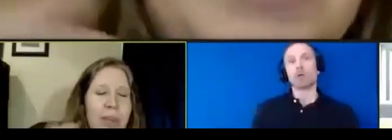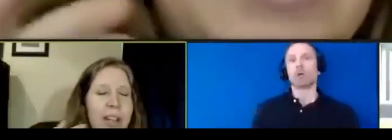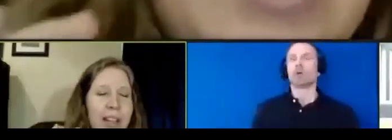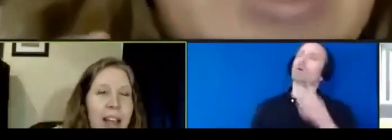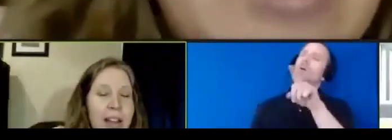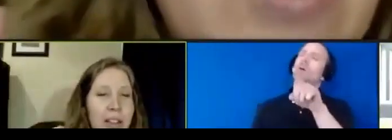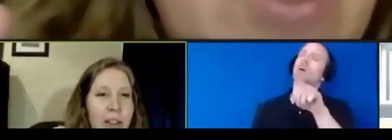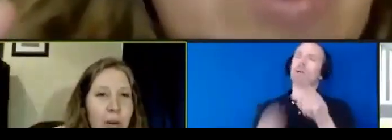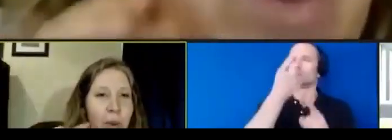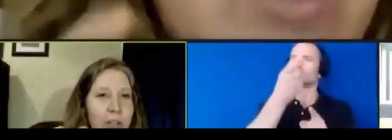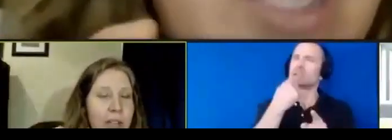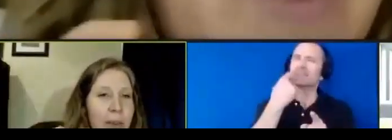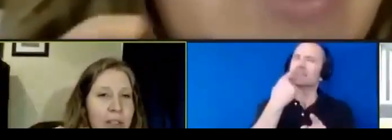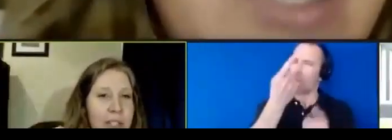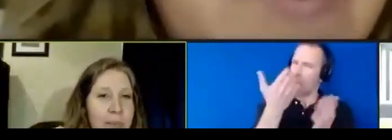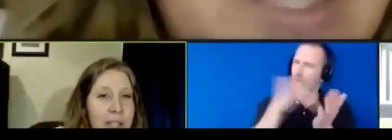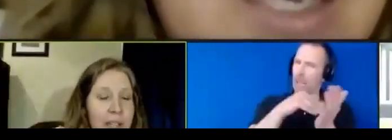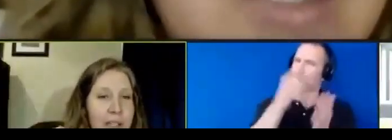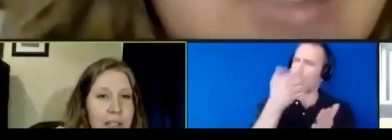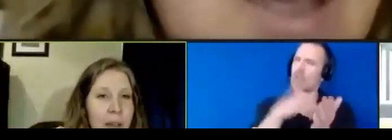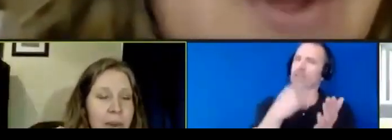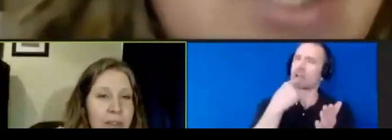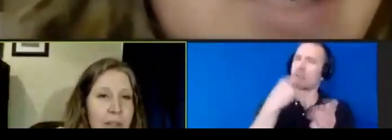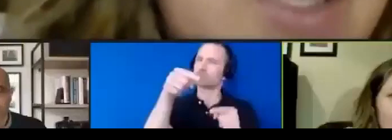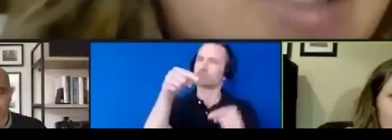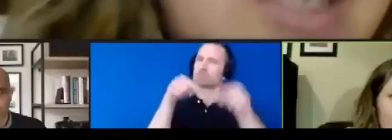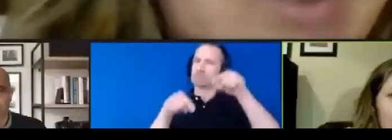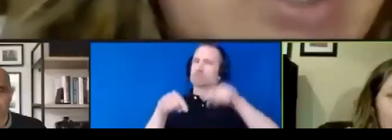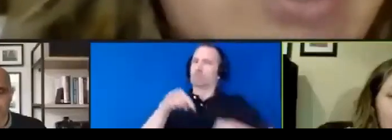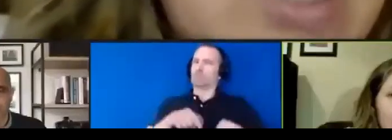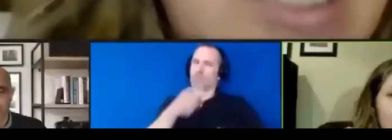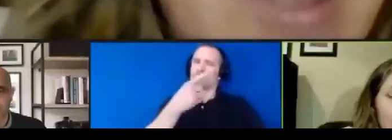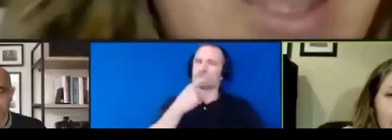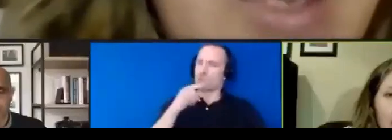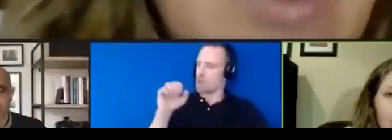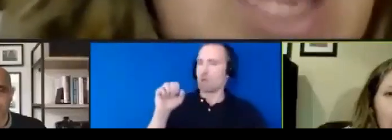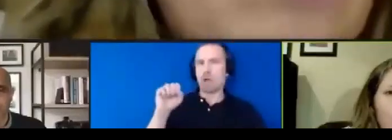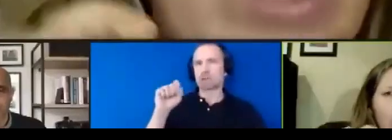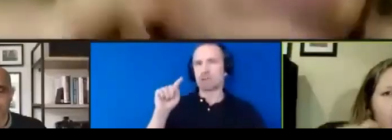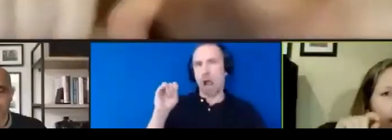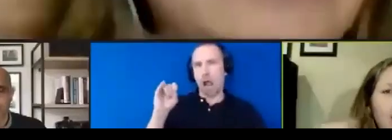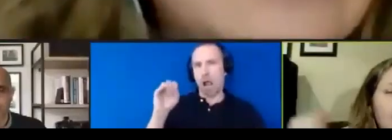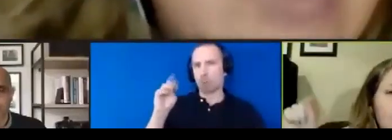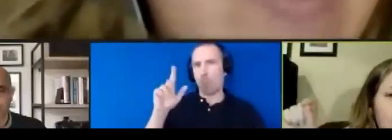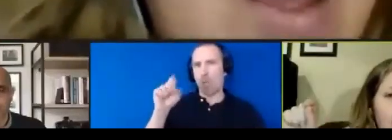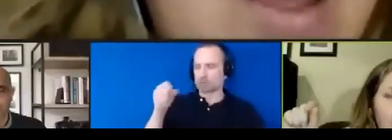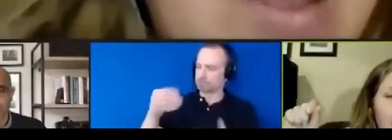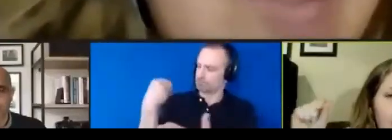muchas gracias llamo tenemos algunas preguntas christine y para compartir